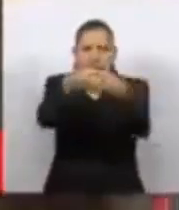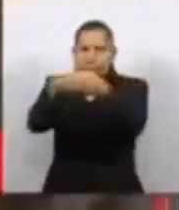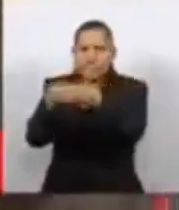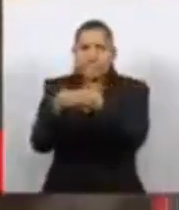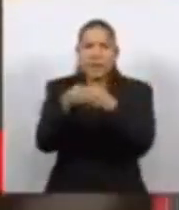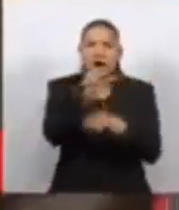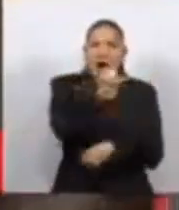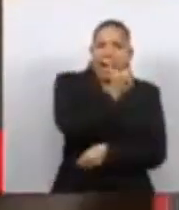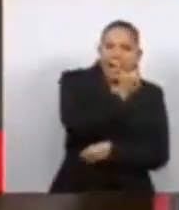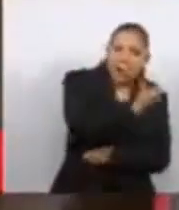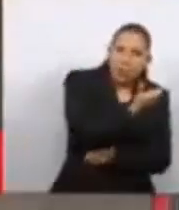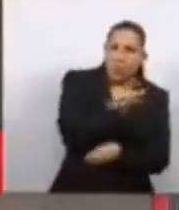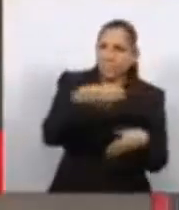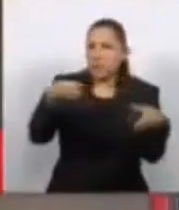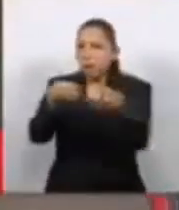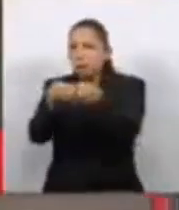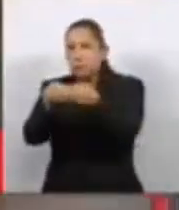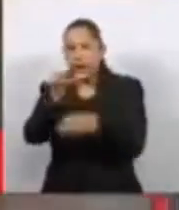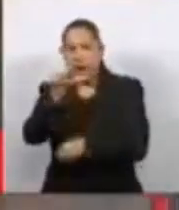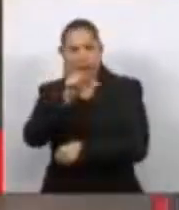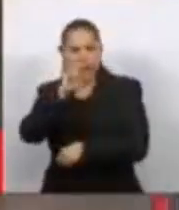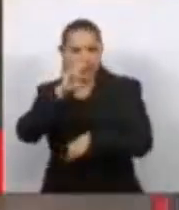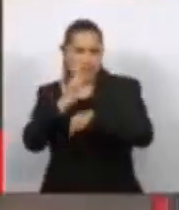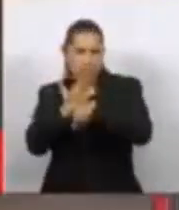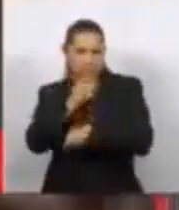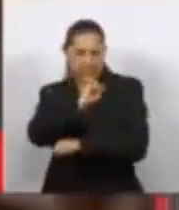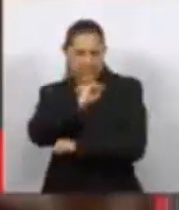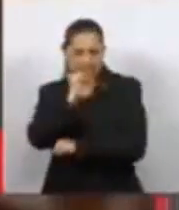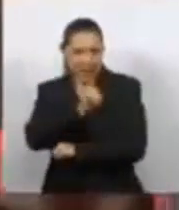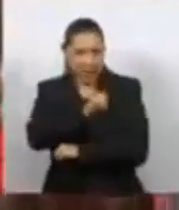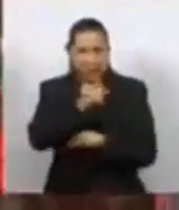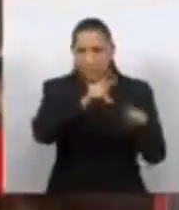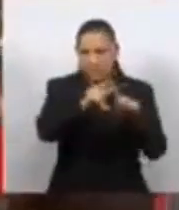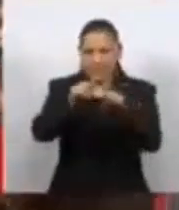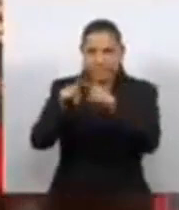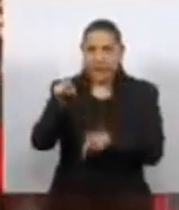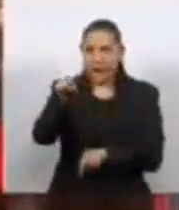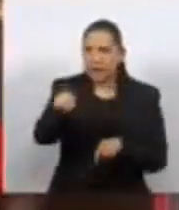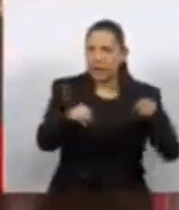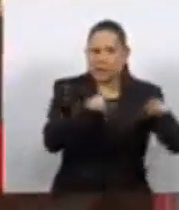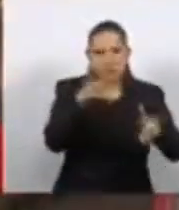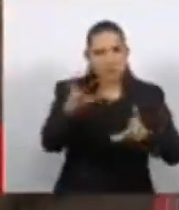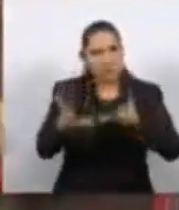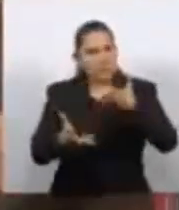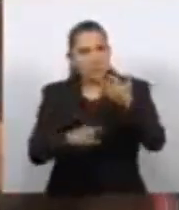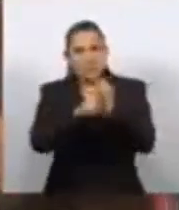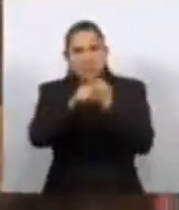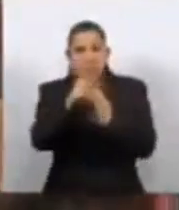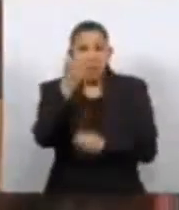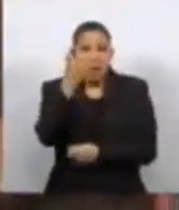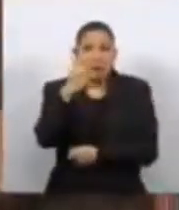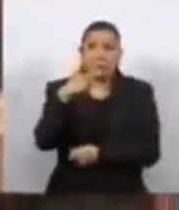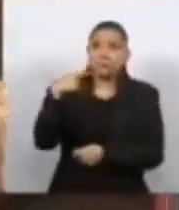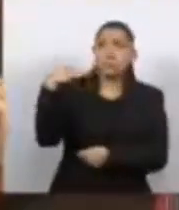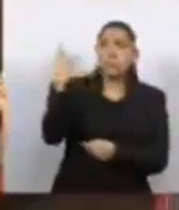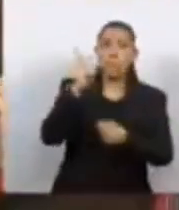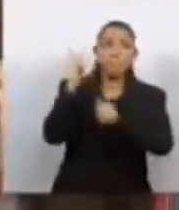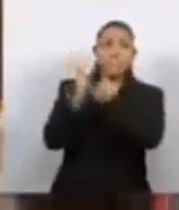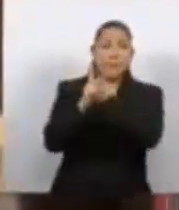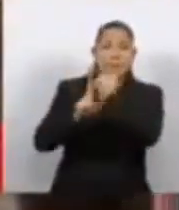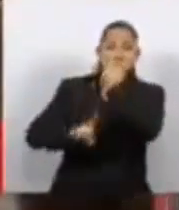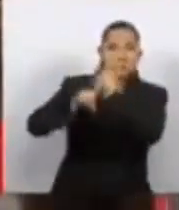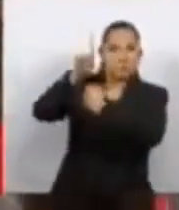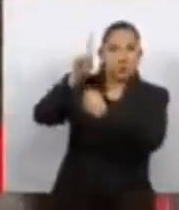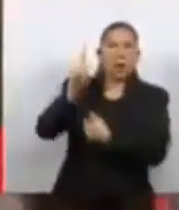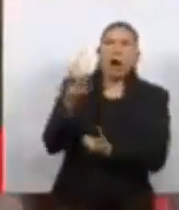Una crisis que a nivel global mostró que hay, cuando menos, dos grandes visiones de cómo enfrentar un problema